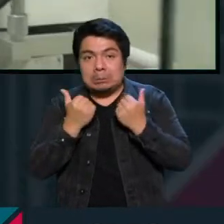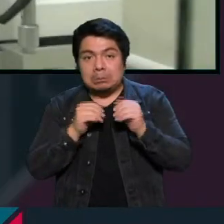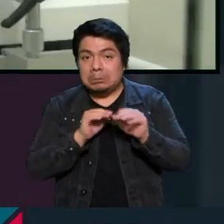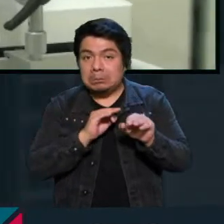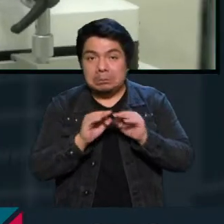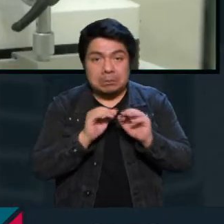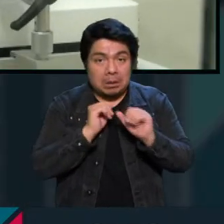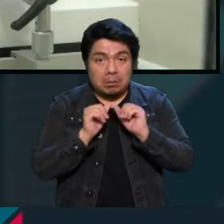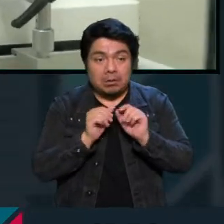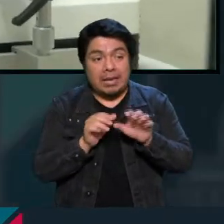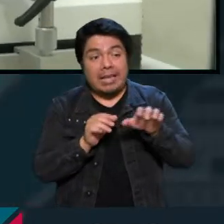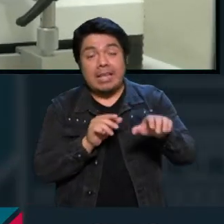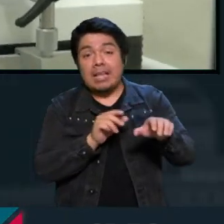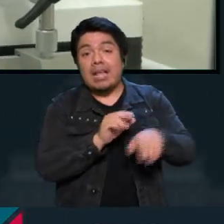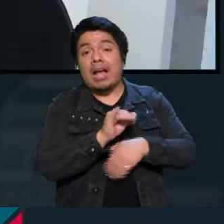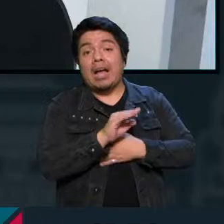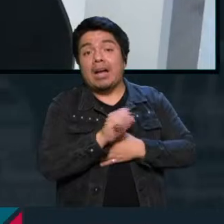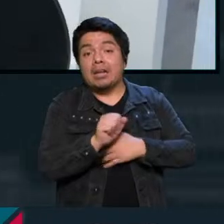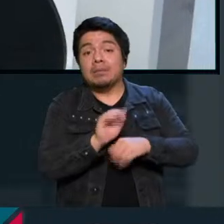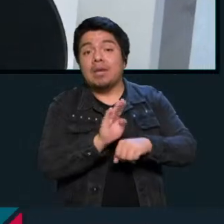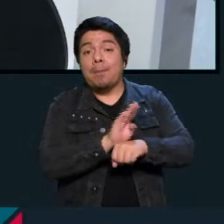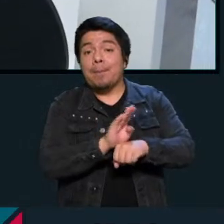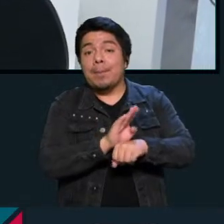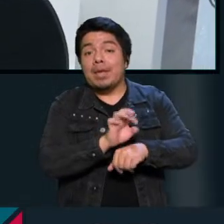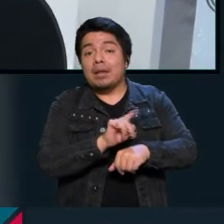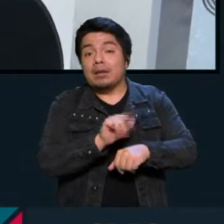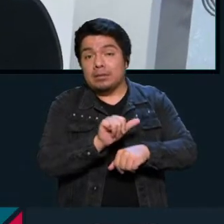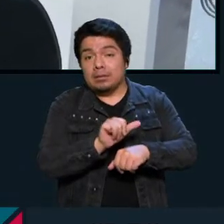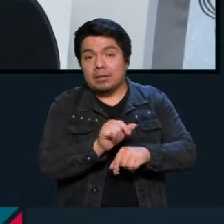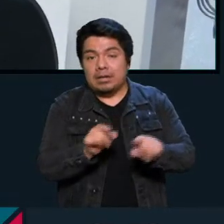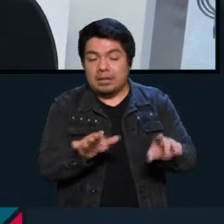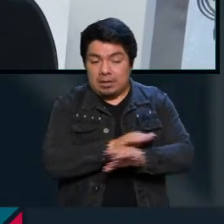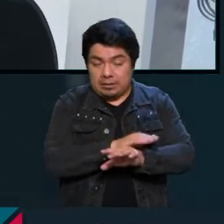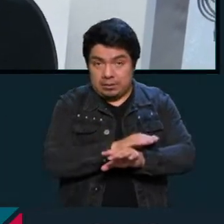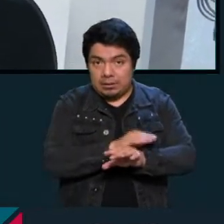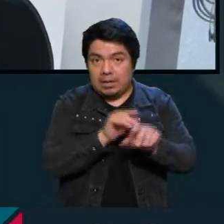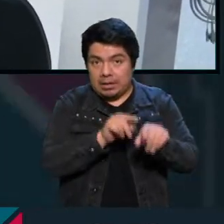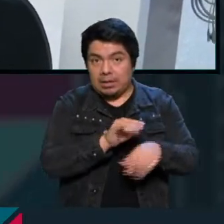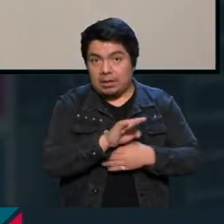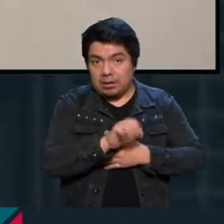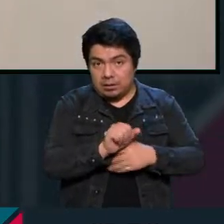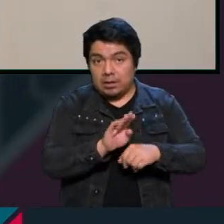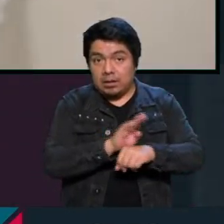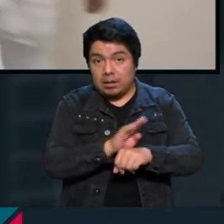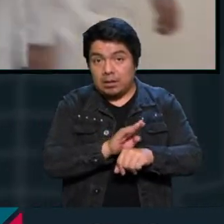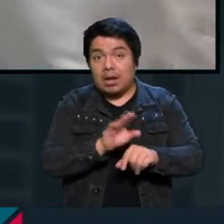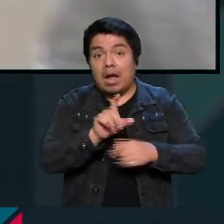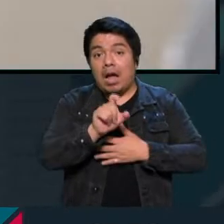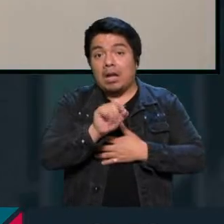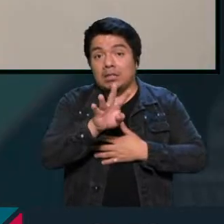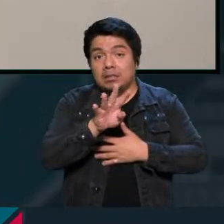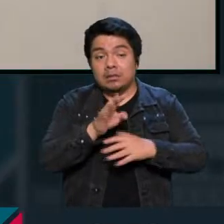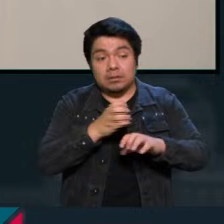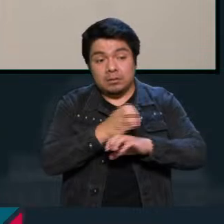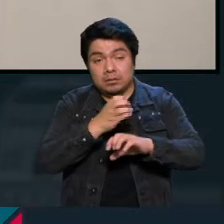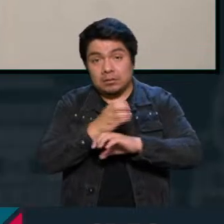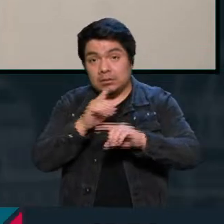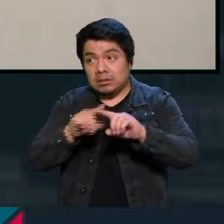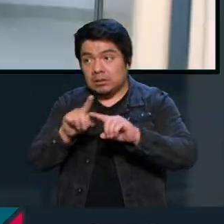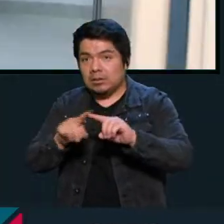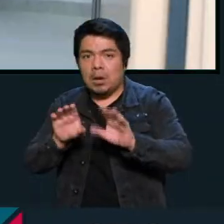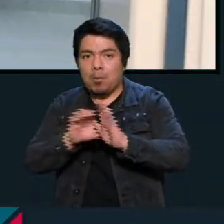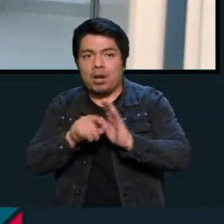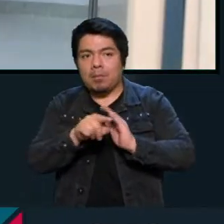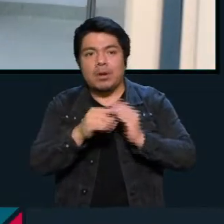condición laboral, está el IMSS Bienestar que vino a sustituir al INSABI. Entonces, el IMSS Bienestar actualmente está en 24 estados y es para aquella población que no